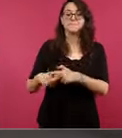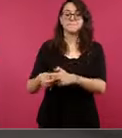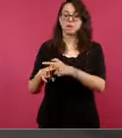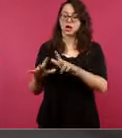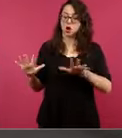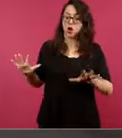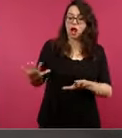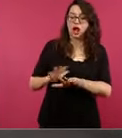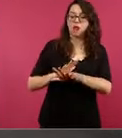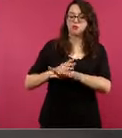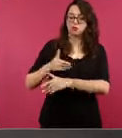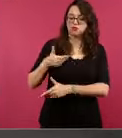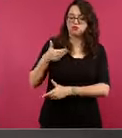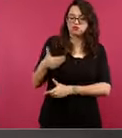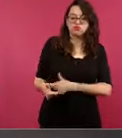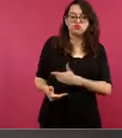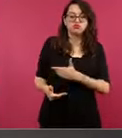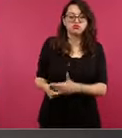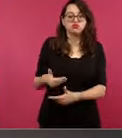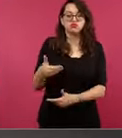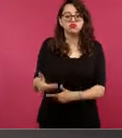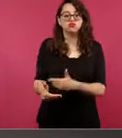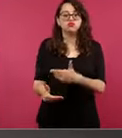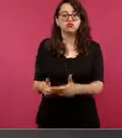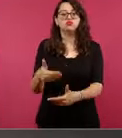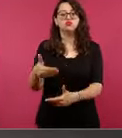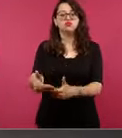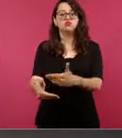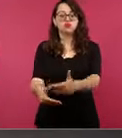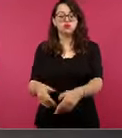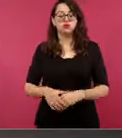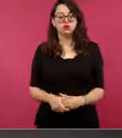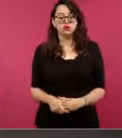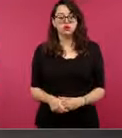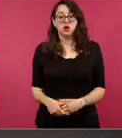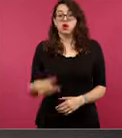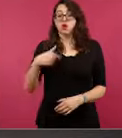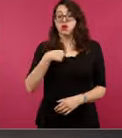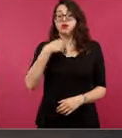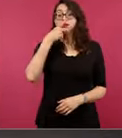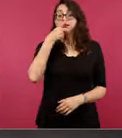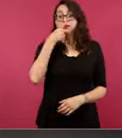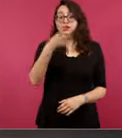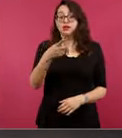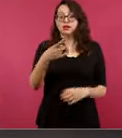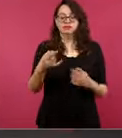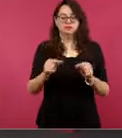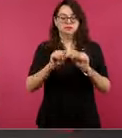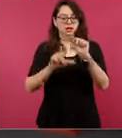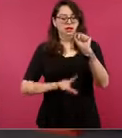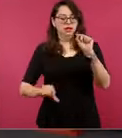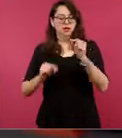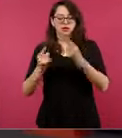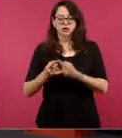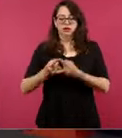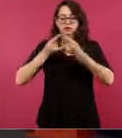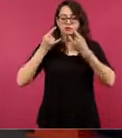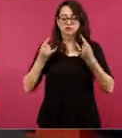sostuve que se habían llevado a cabo 3 grandes transformaciones en México: